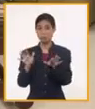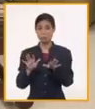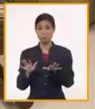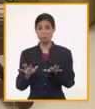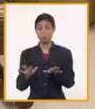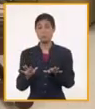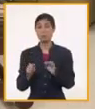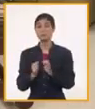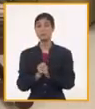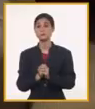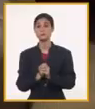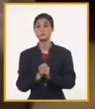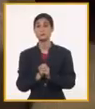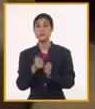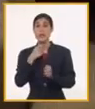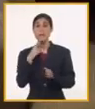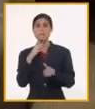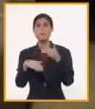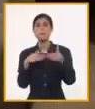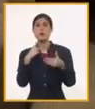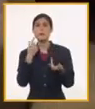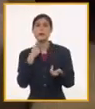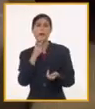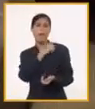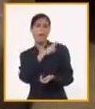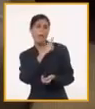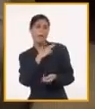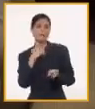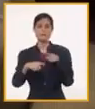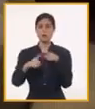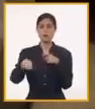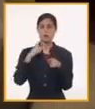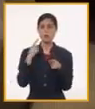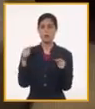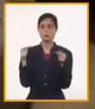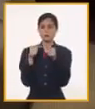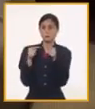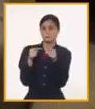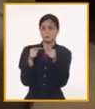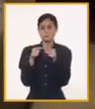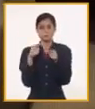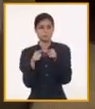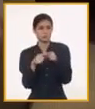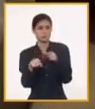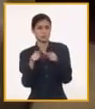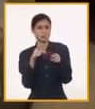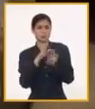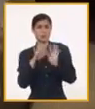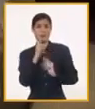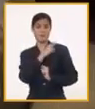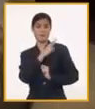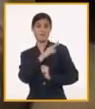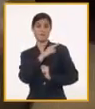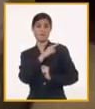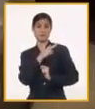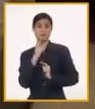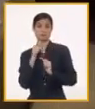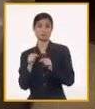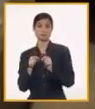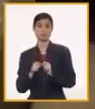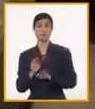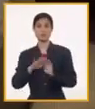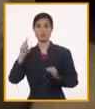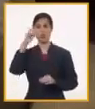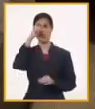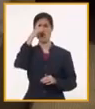jefes, sí. Sí, uno quizás no puede decir tribalismo, pero es tribalismo. Eran jefes. Y entonces el Che